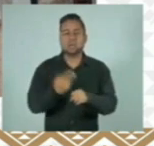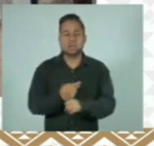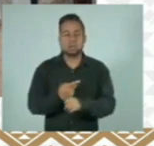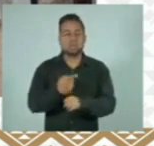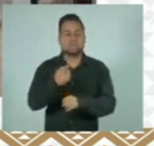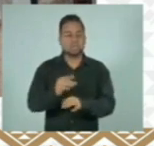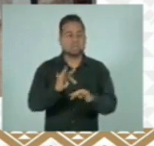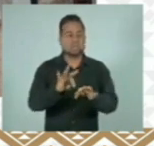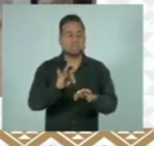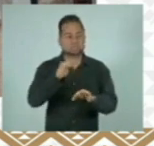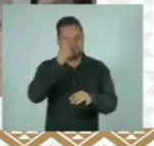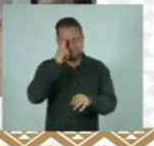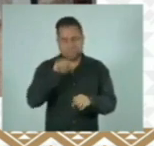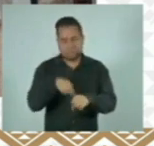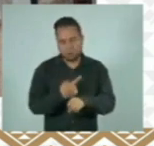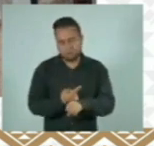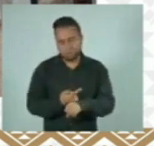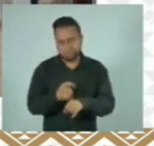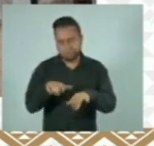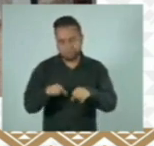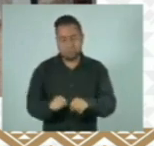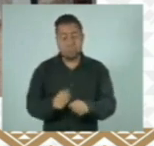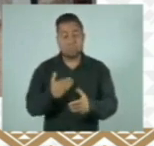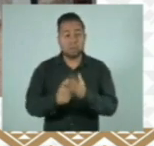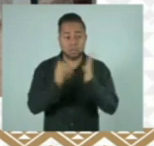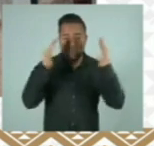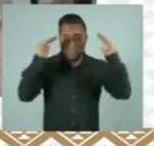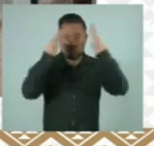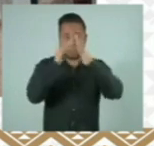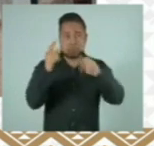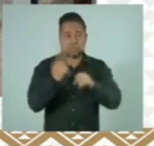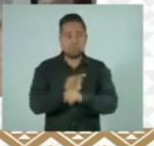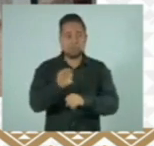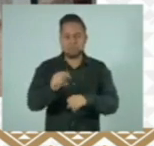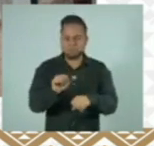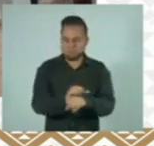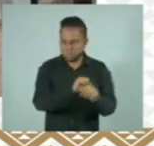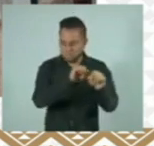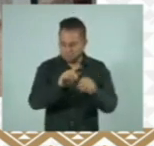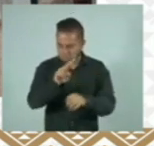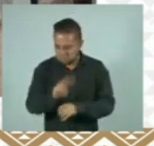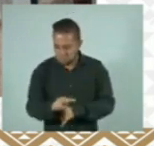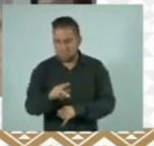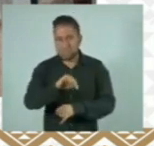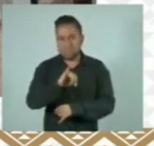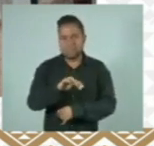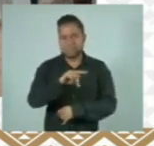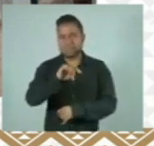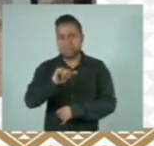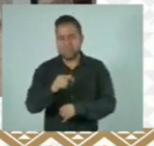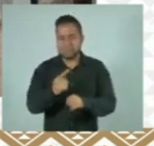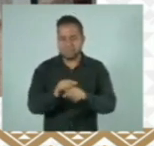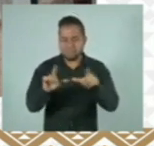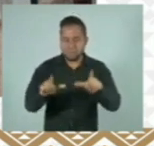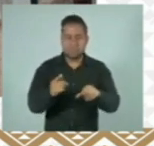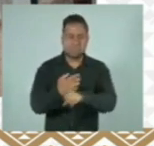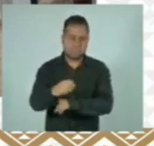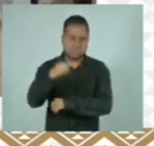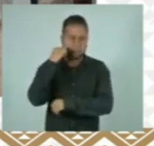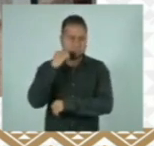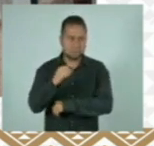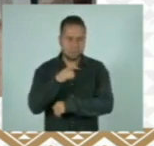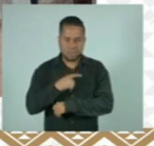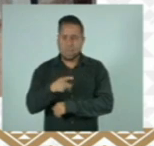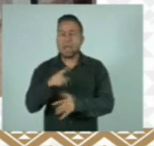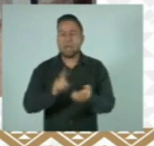violación equiparada. Santa María Coyotepec, la Policía Estatal observaron abandonado un vehículo marca Volkswagen, modelo Jetta, con placa del estado de Oaxaca, con su asustado